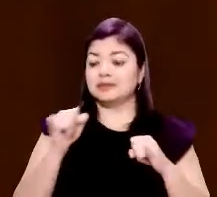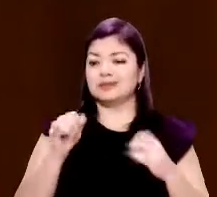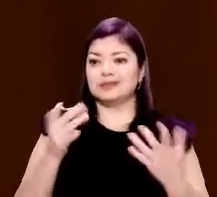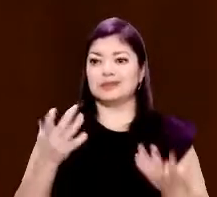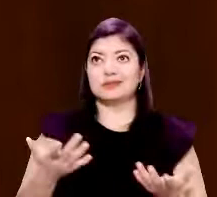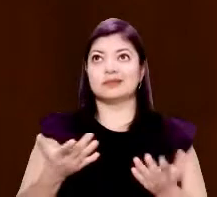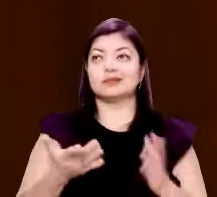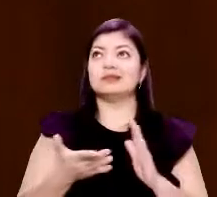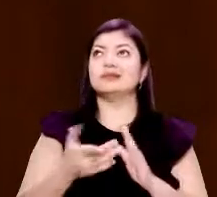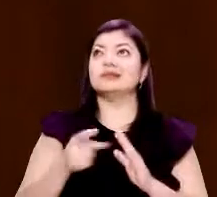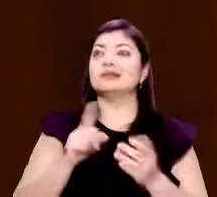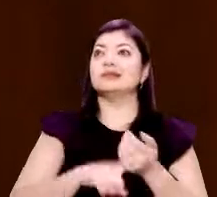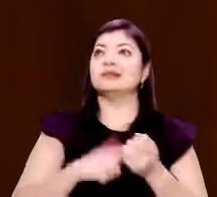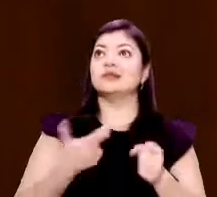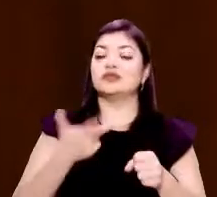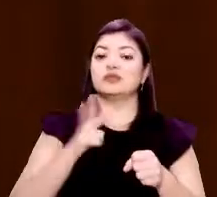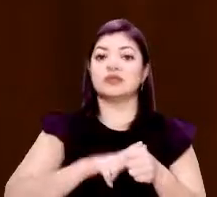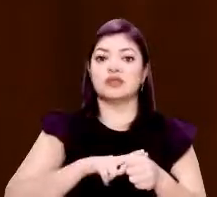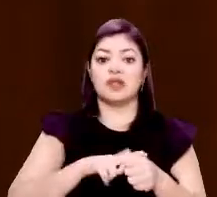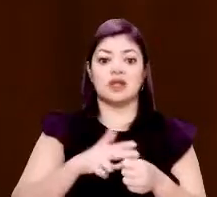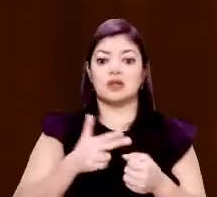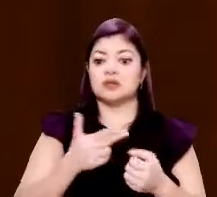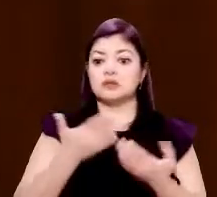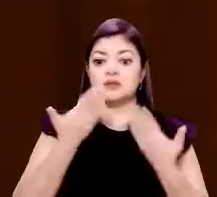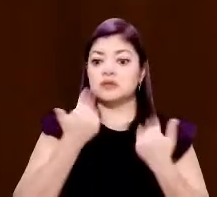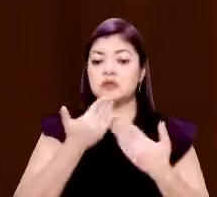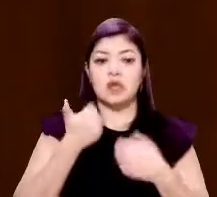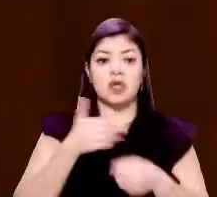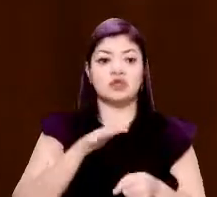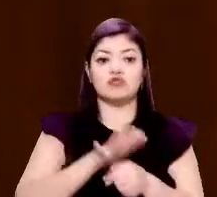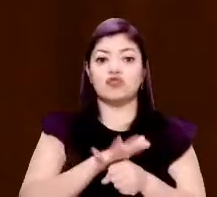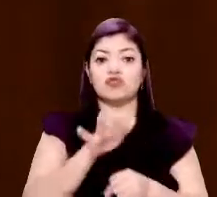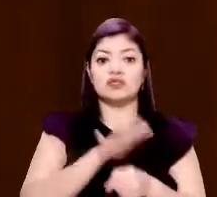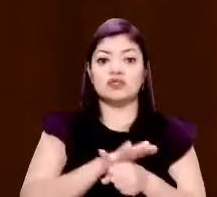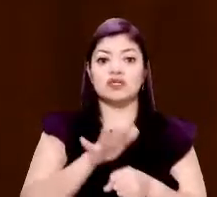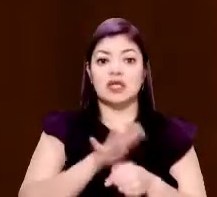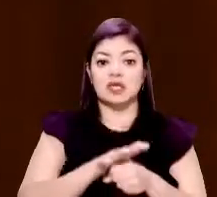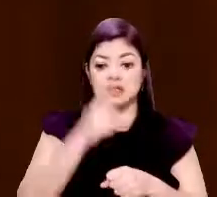indignas. Hay desabasto de instrumentos médicos,